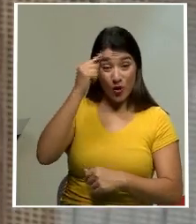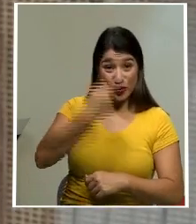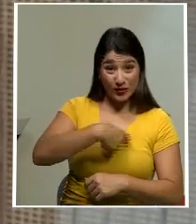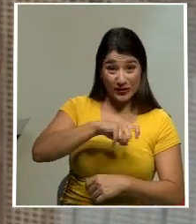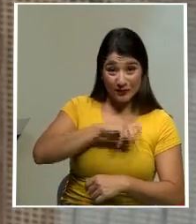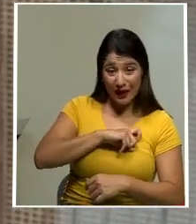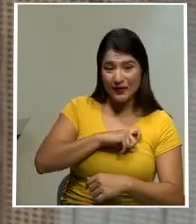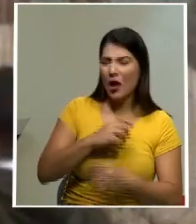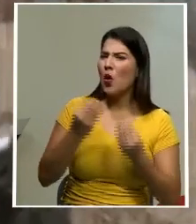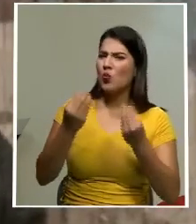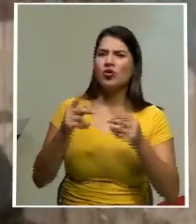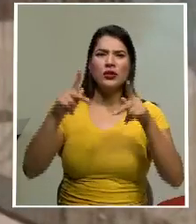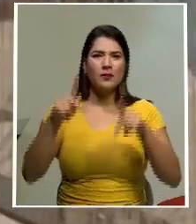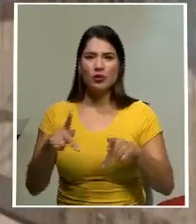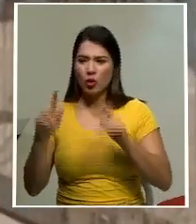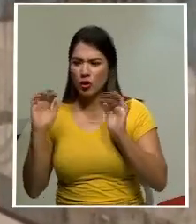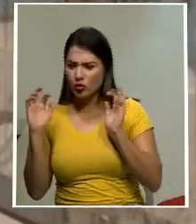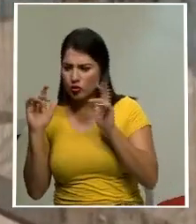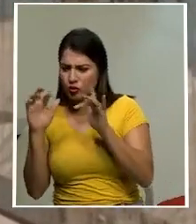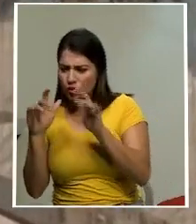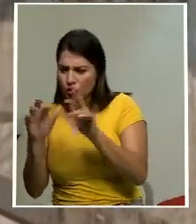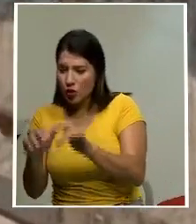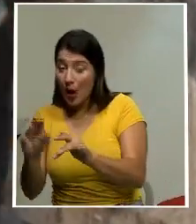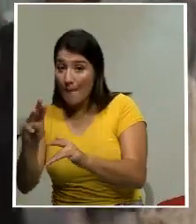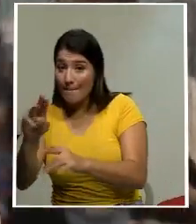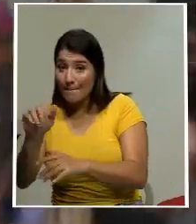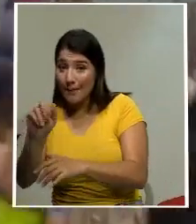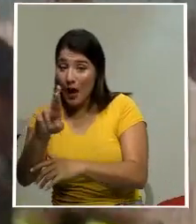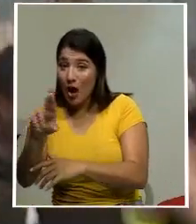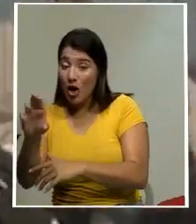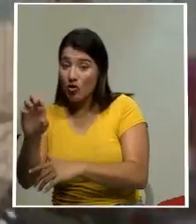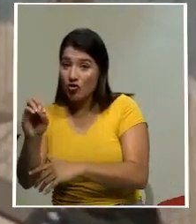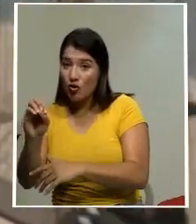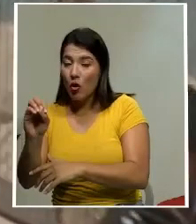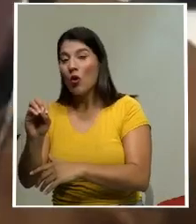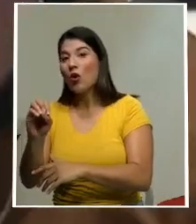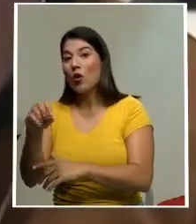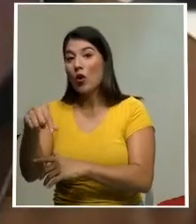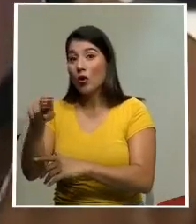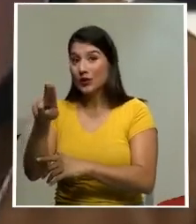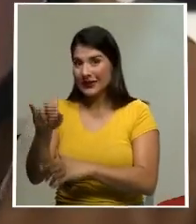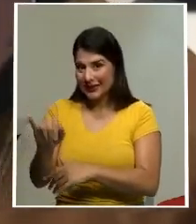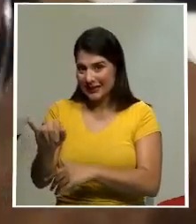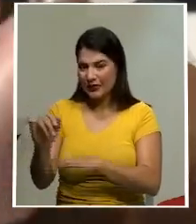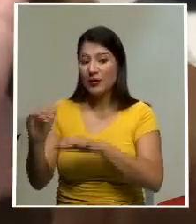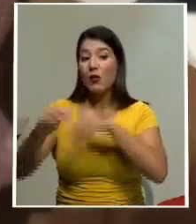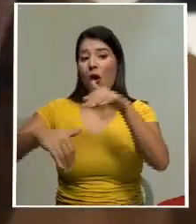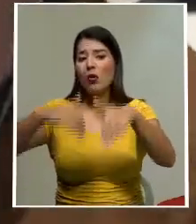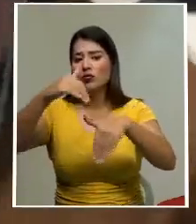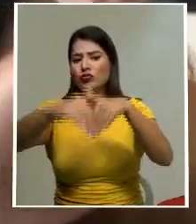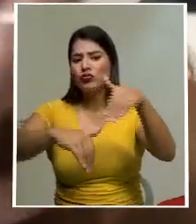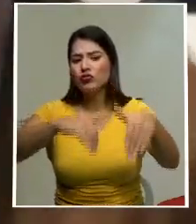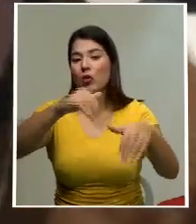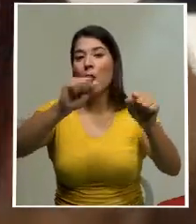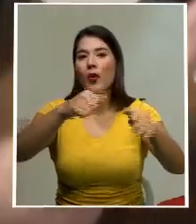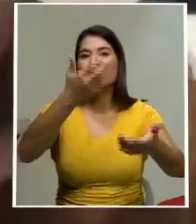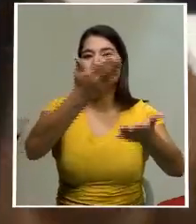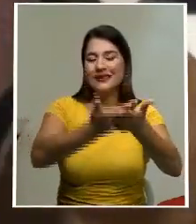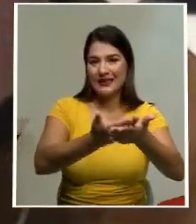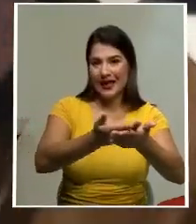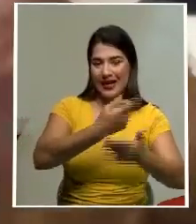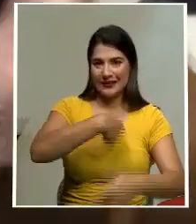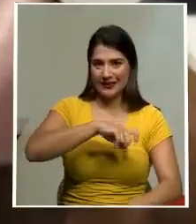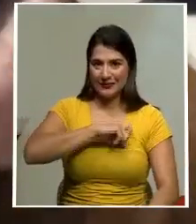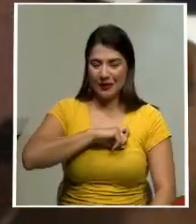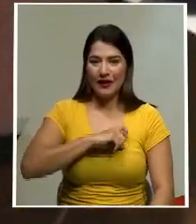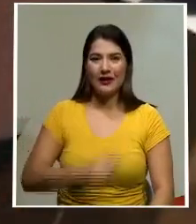seguían congregando del lado marroquí para nadar los 200 metros hasta Ceuta. Toda la gente joven en el país está molesta, no hay trabajo, no